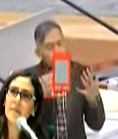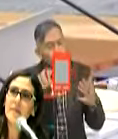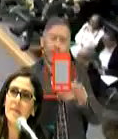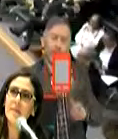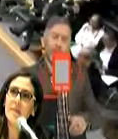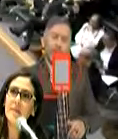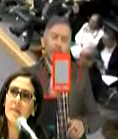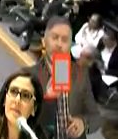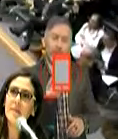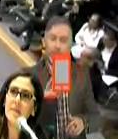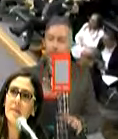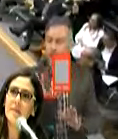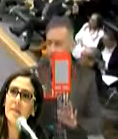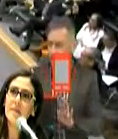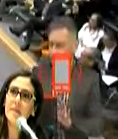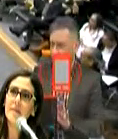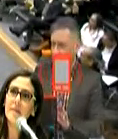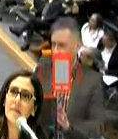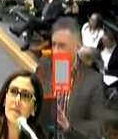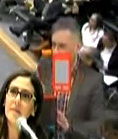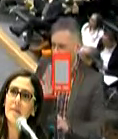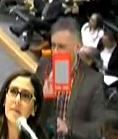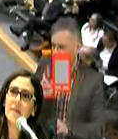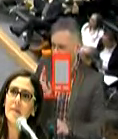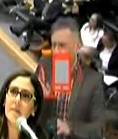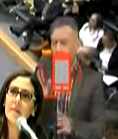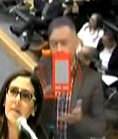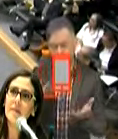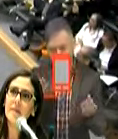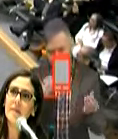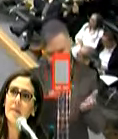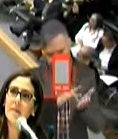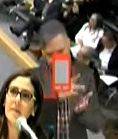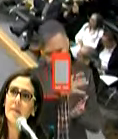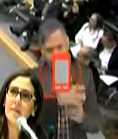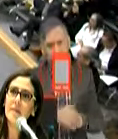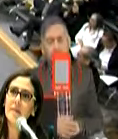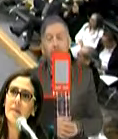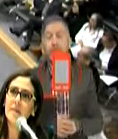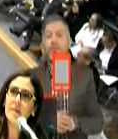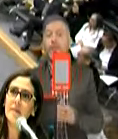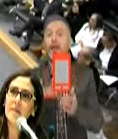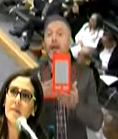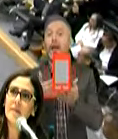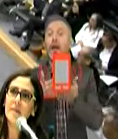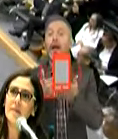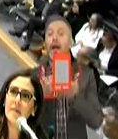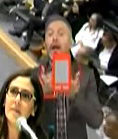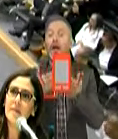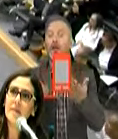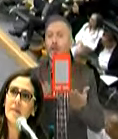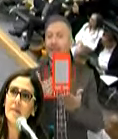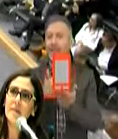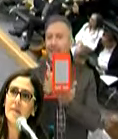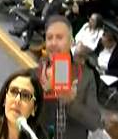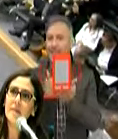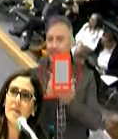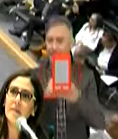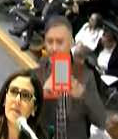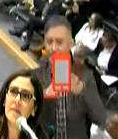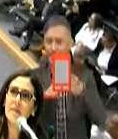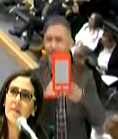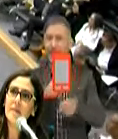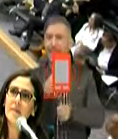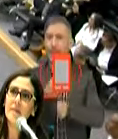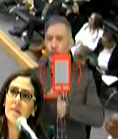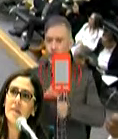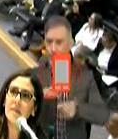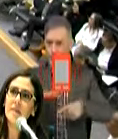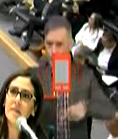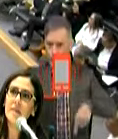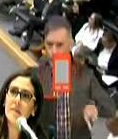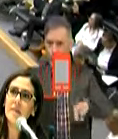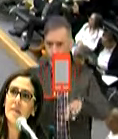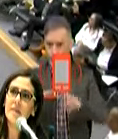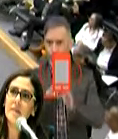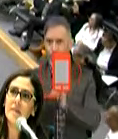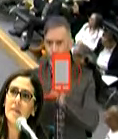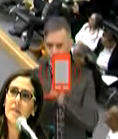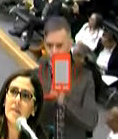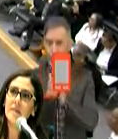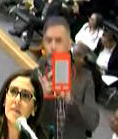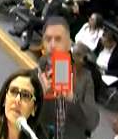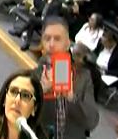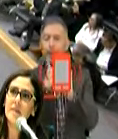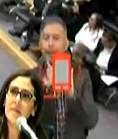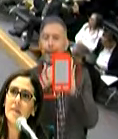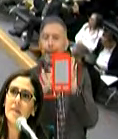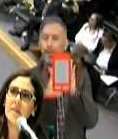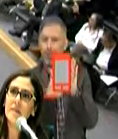en cuestiones electorales por la prohibición constitucional, y se le ha exigido, si bien es cierto, todos los casos que